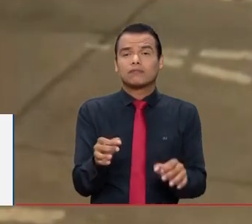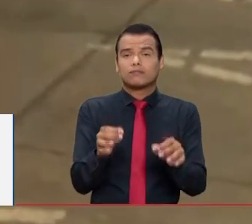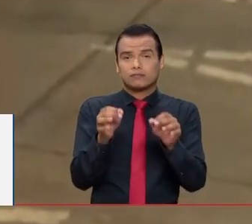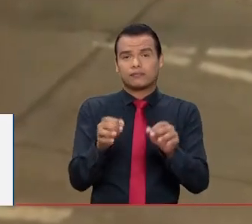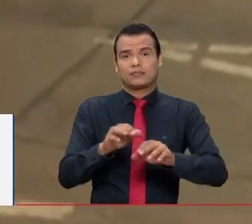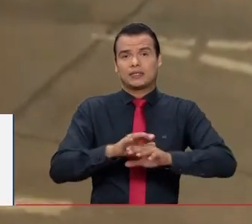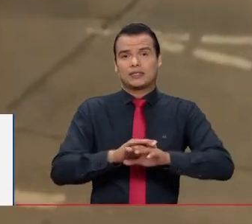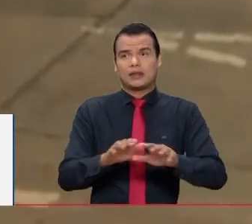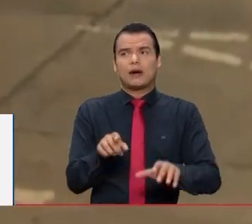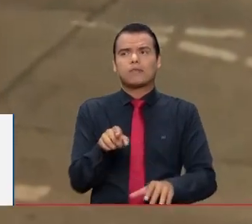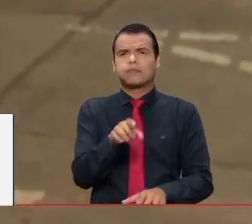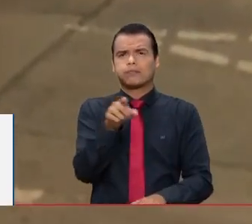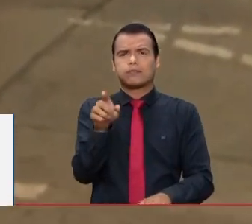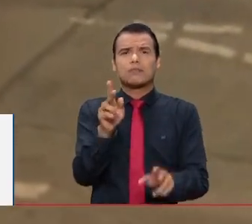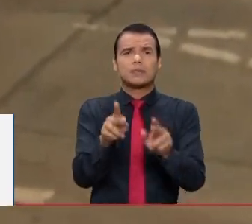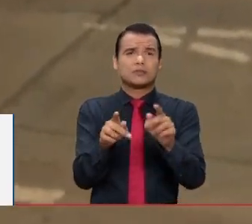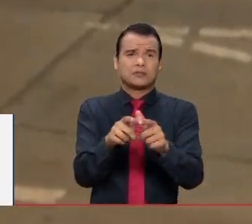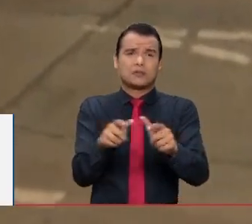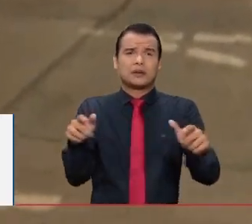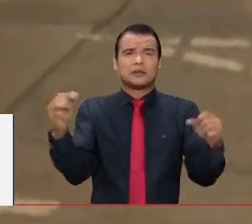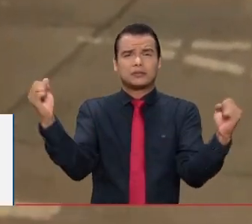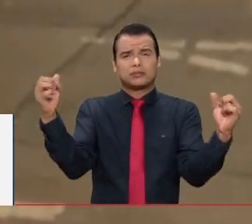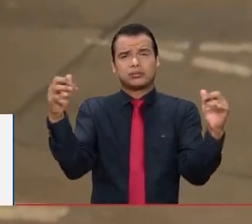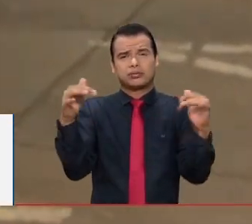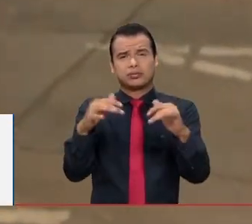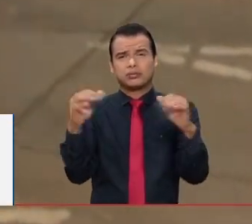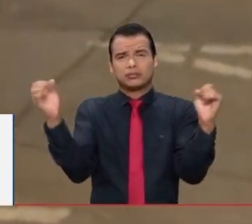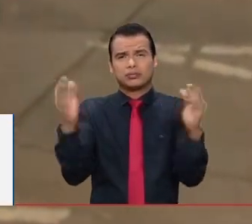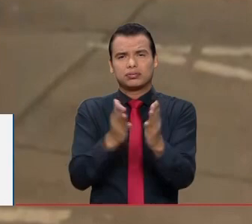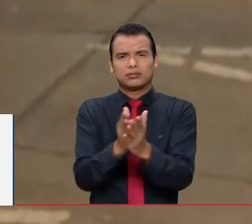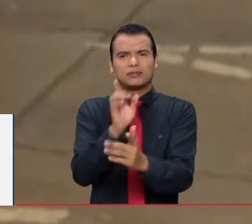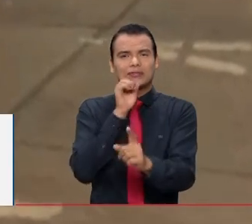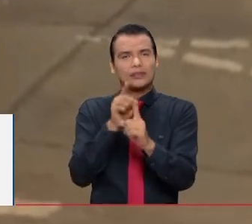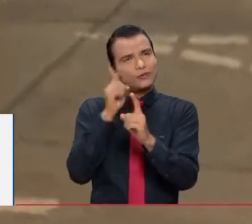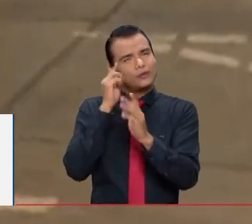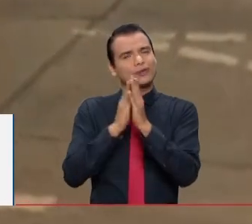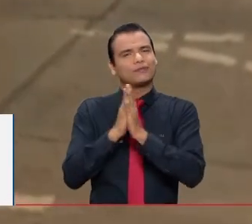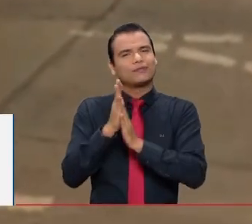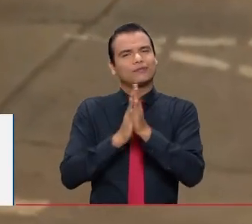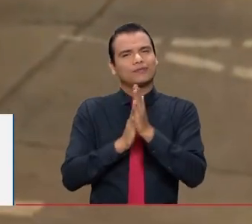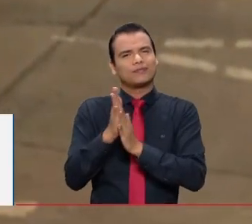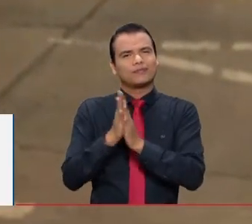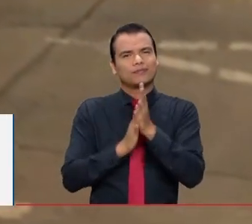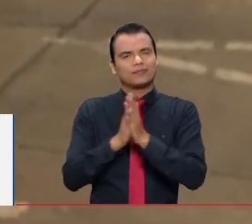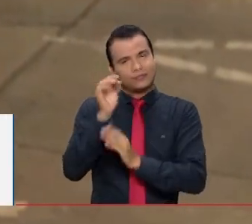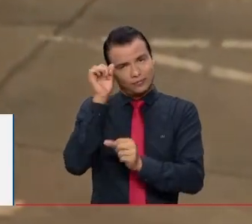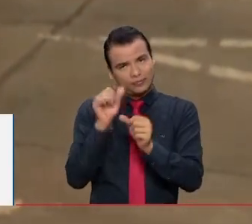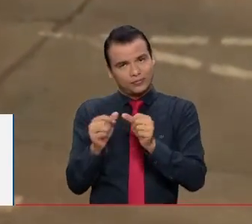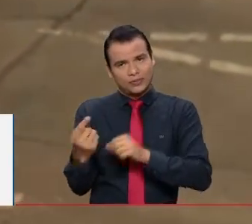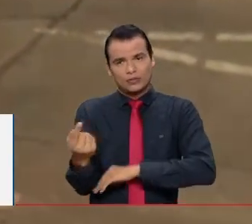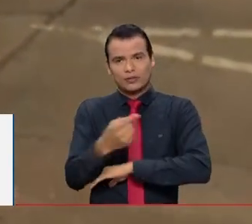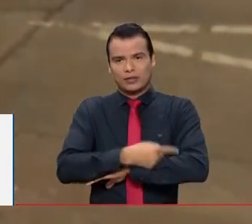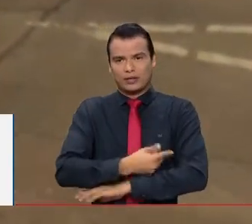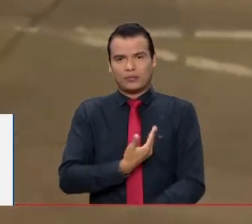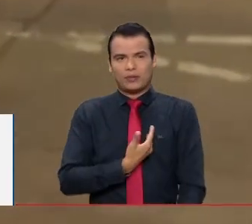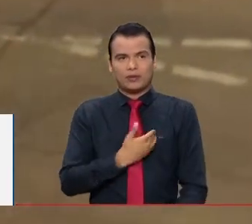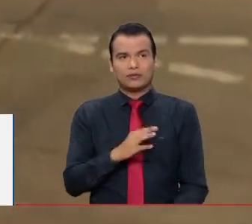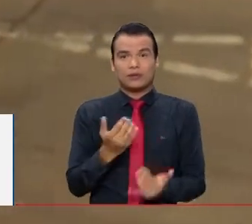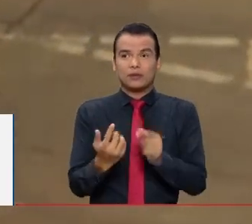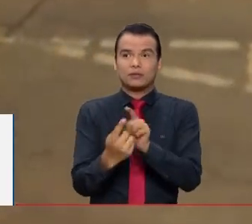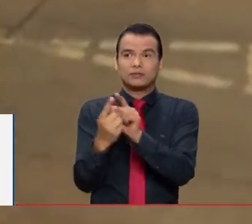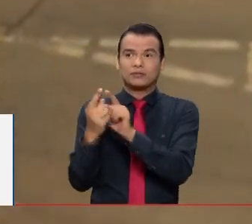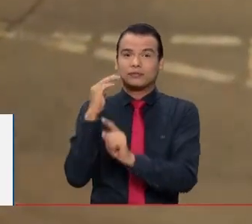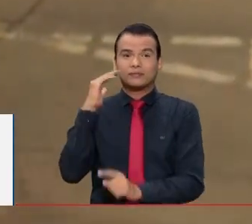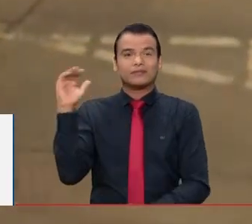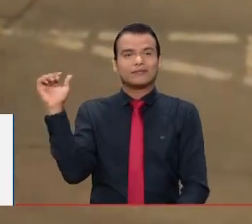Aquí continúan llegando centenares de familia para celebrar esta fecha tan importante. Y bueno, queremos hablar con las mamitas, que son las